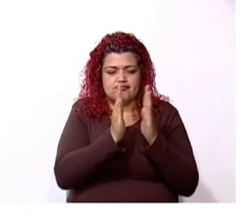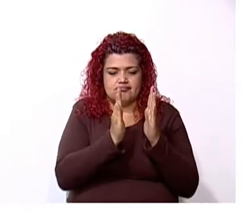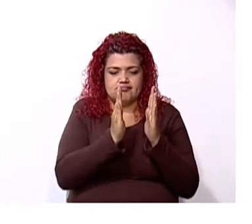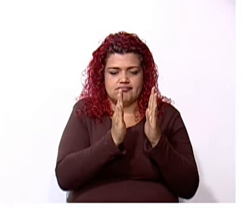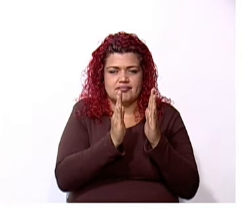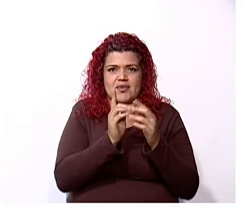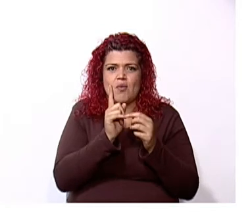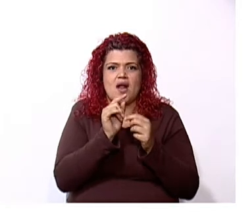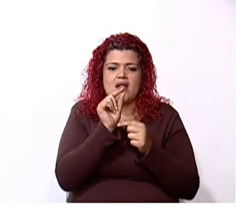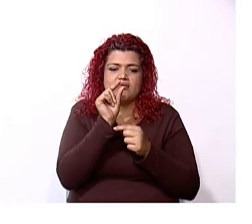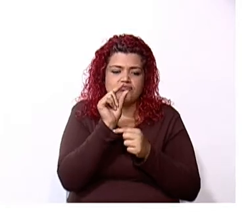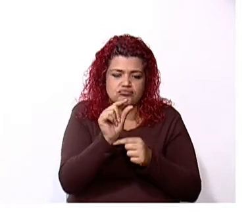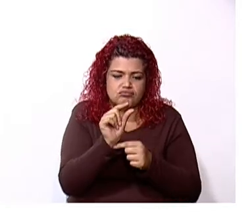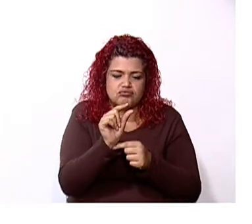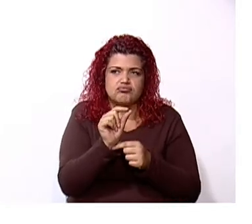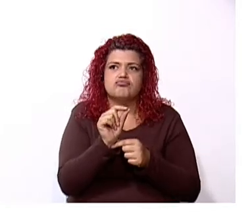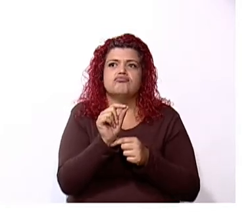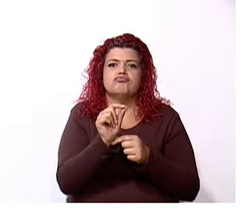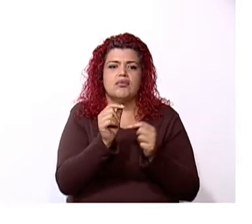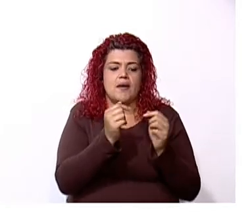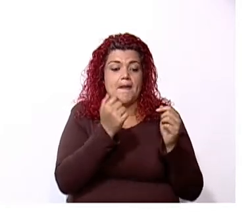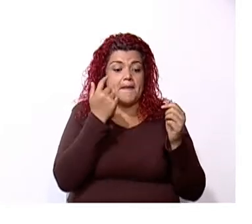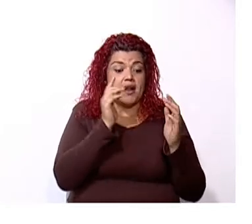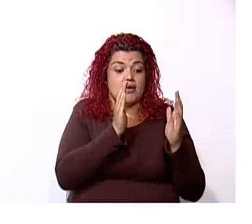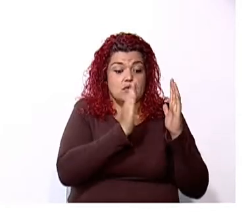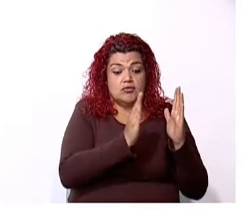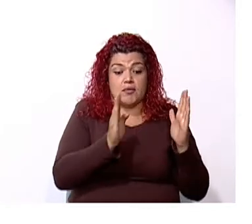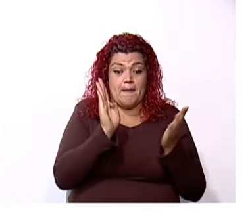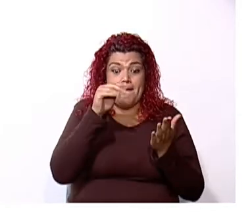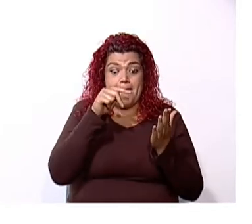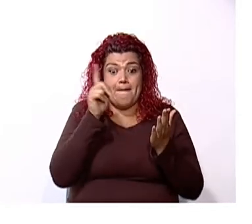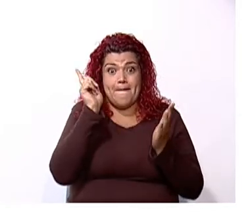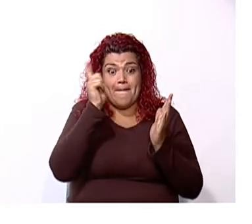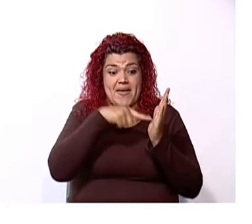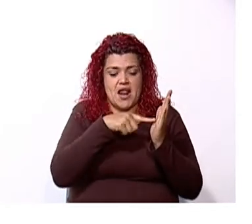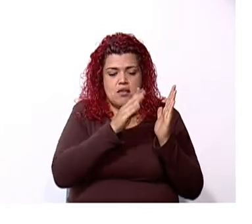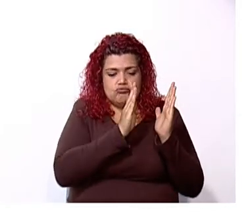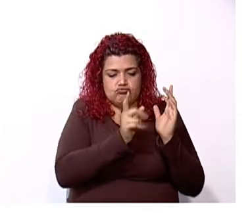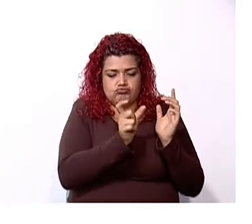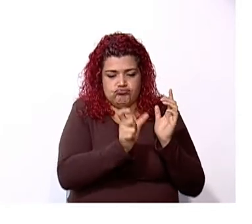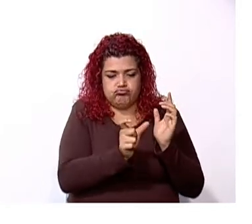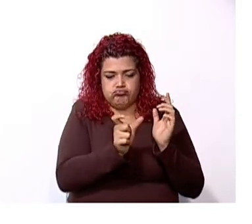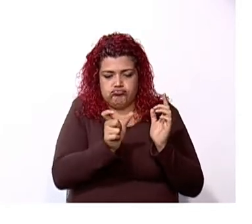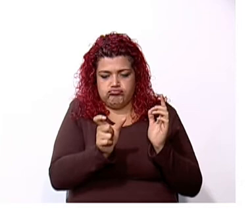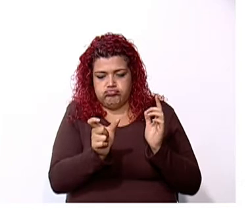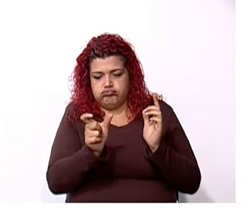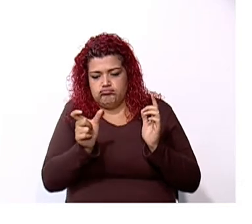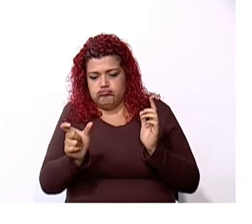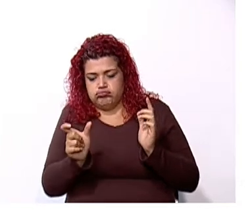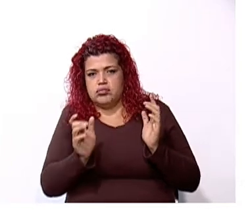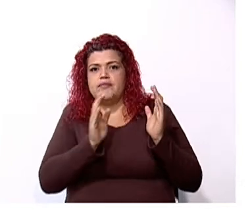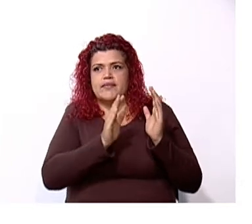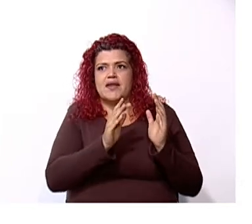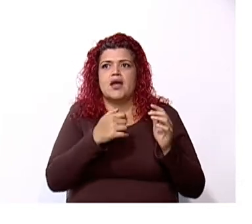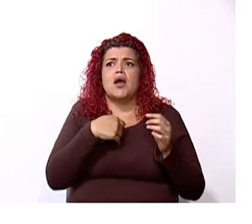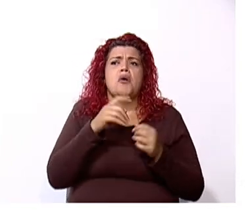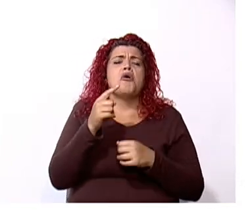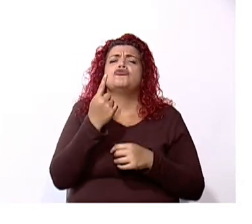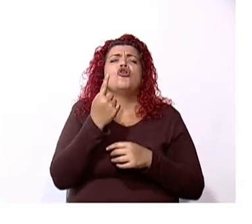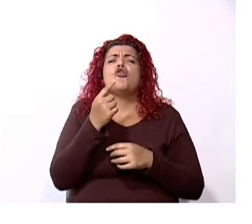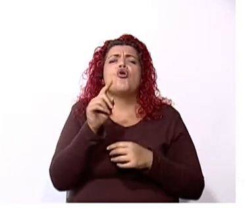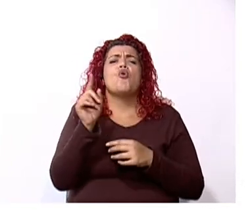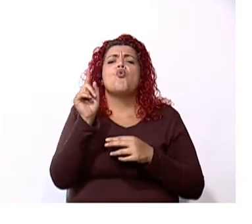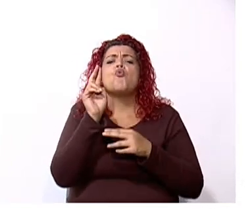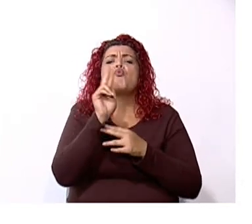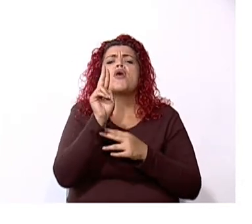correspondiente a un dígito en la separación de miles. No así cuando el número solo tiene unidades